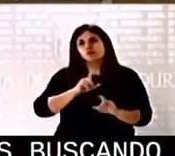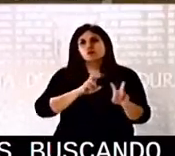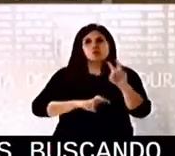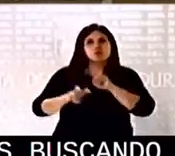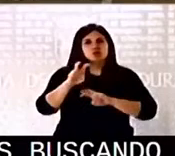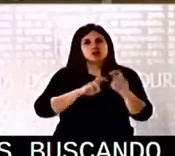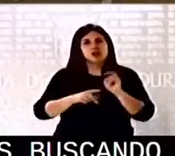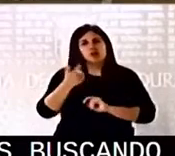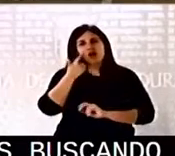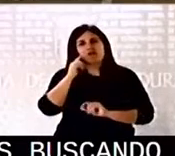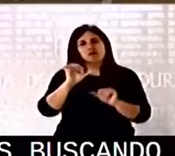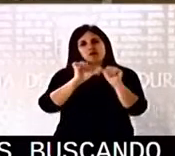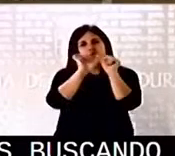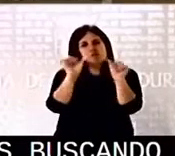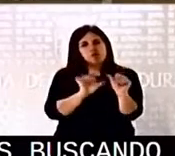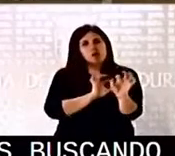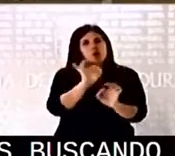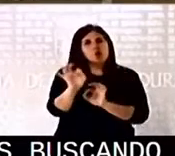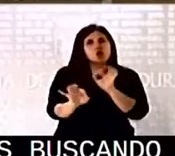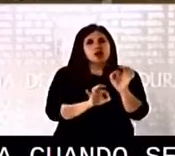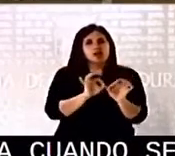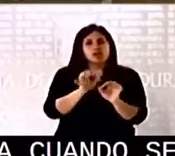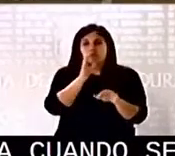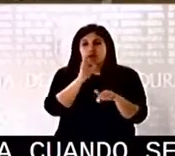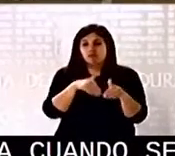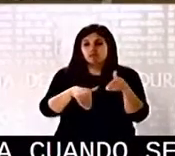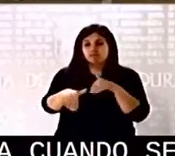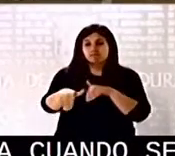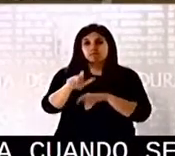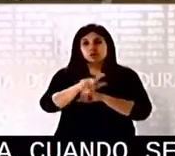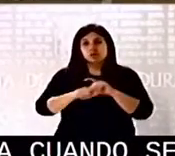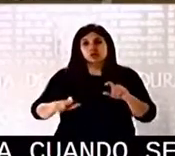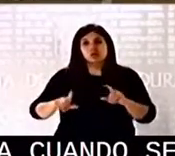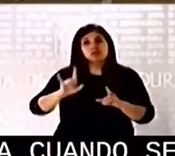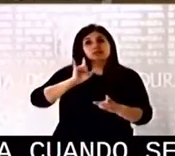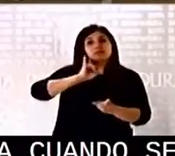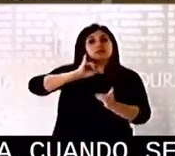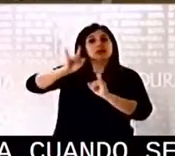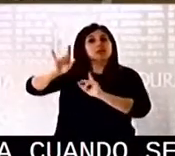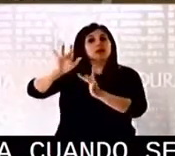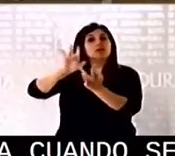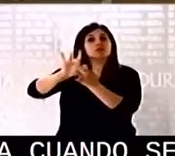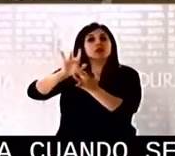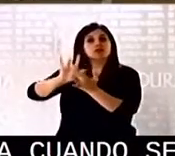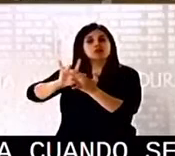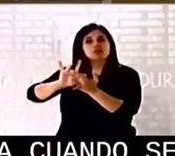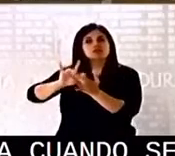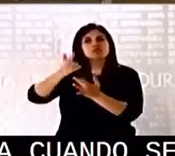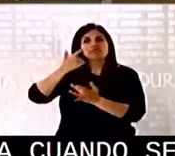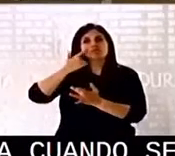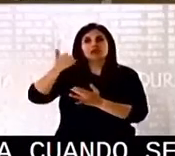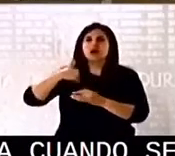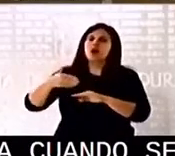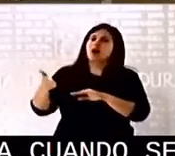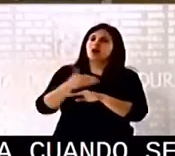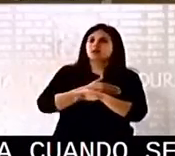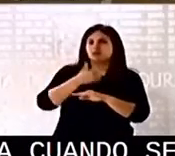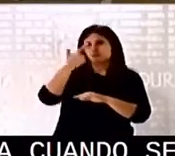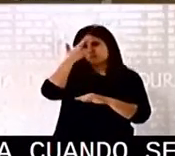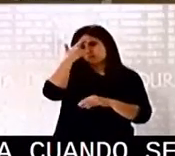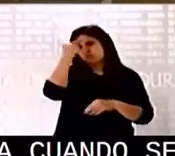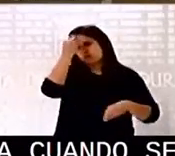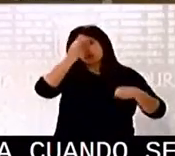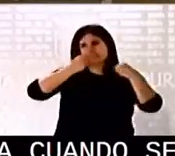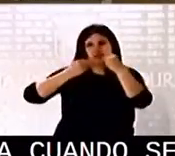que la persona, cuando sea contactada, haya tomado una decisión más o menos exacta.